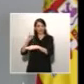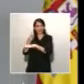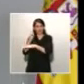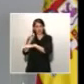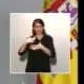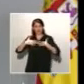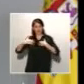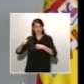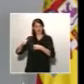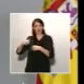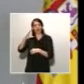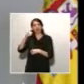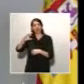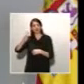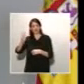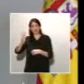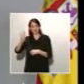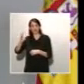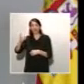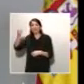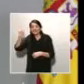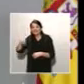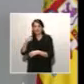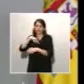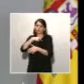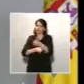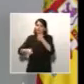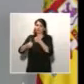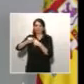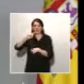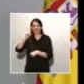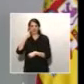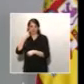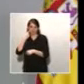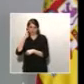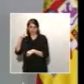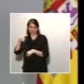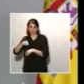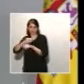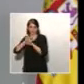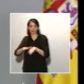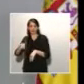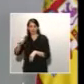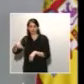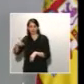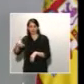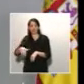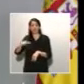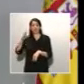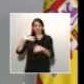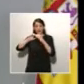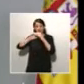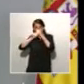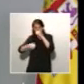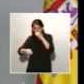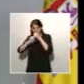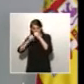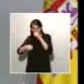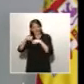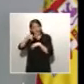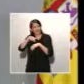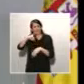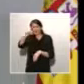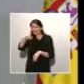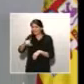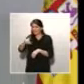diagnóstico. Respiradores es uno de los puntos que requiere de nuestra máxima atención y, para ello, hemos contado